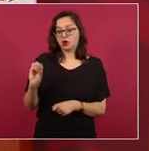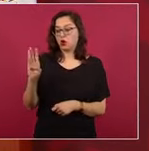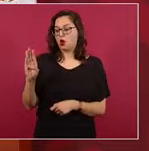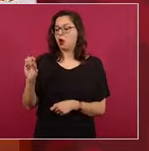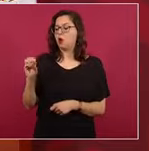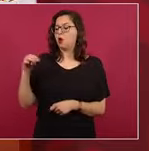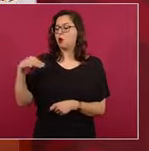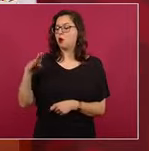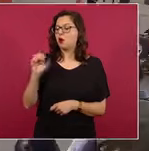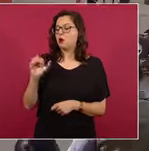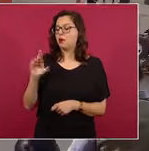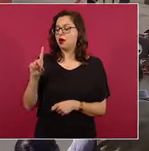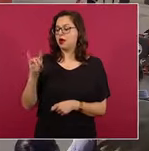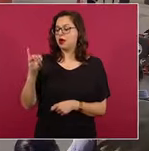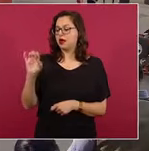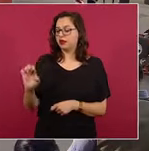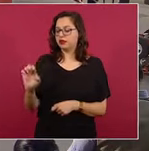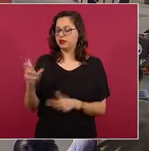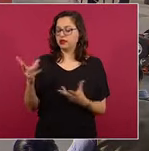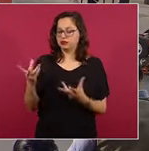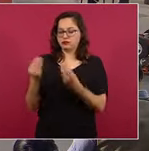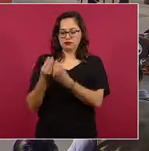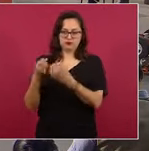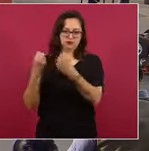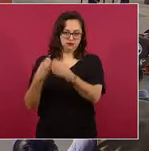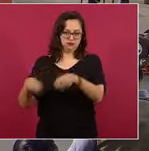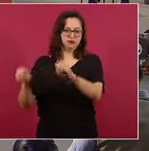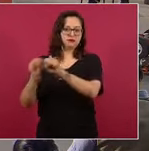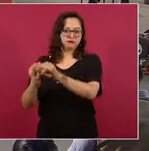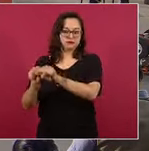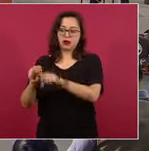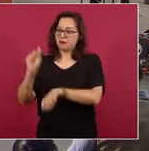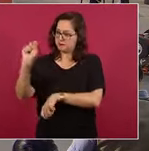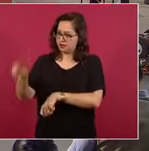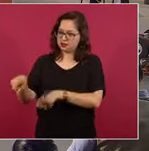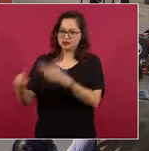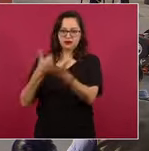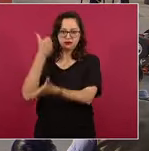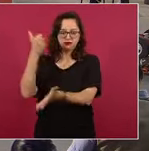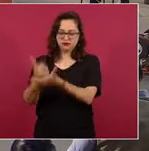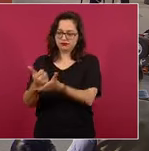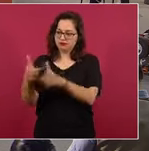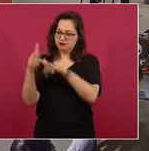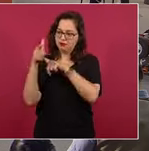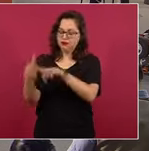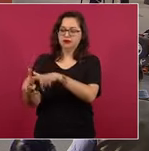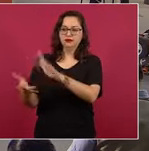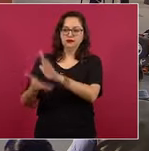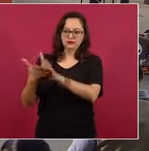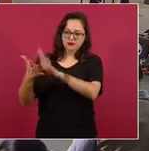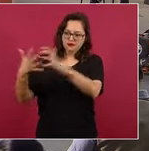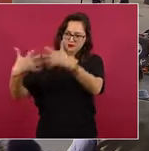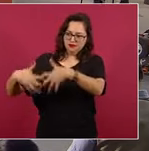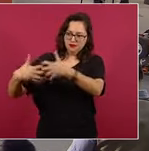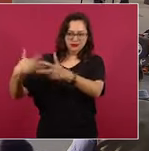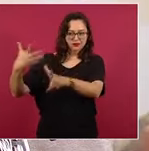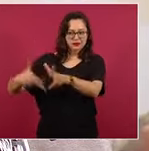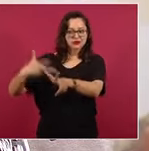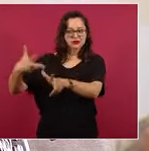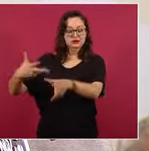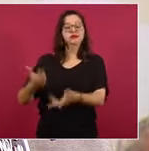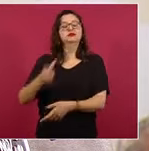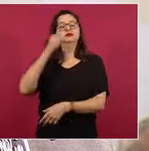empresa. Y siguen en Sahagún. Y ayer fuimos a